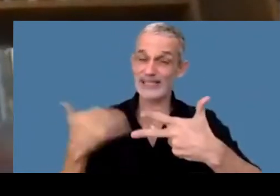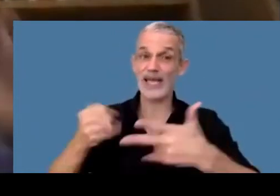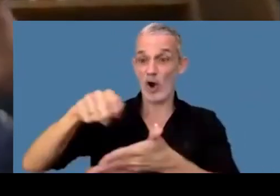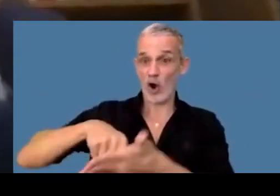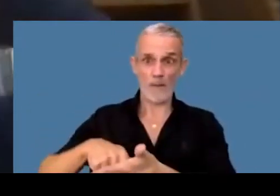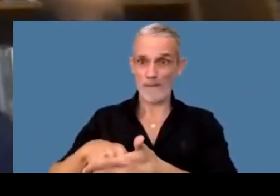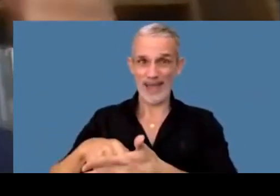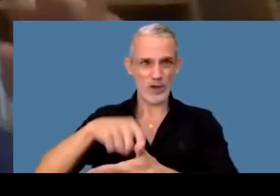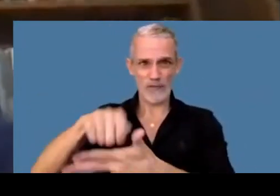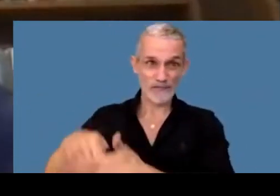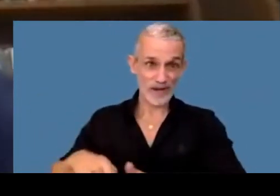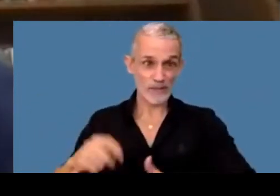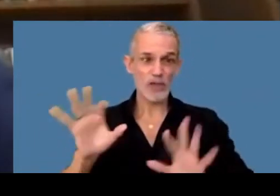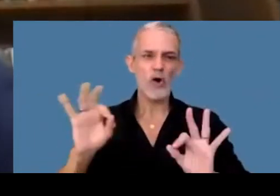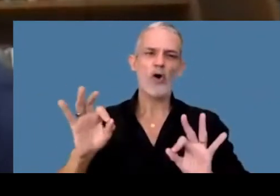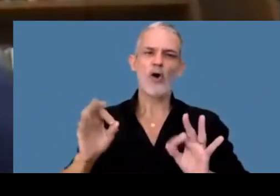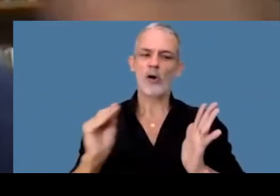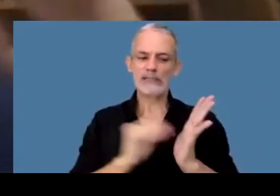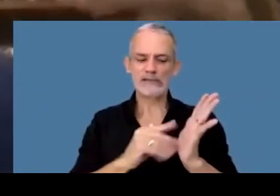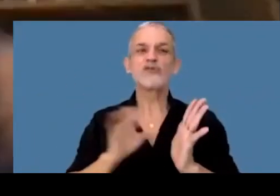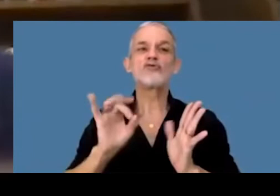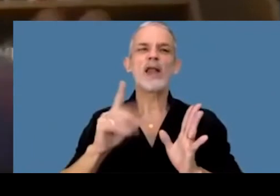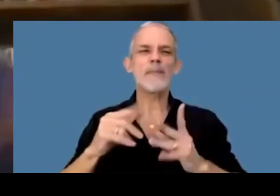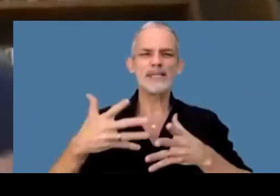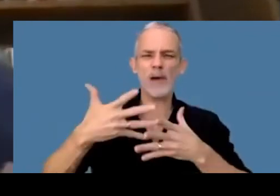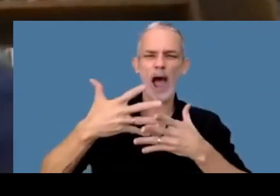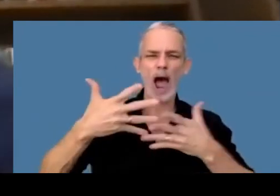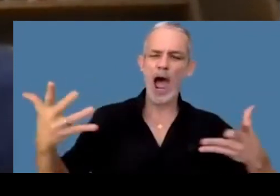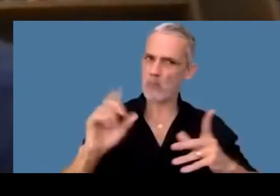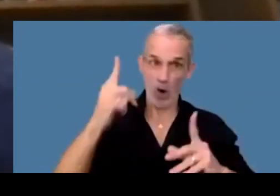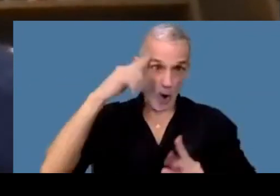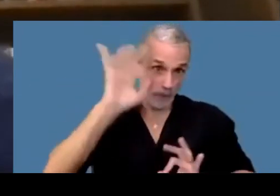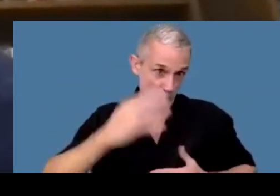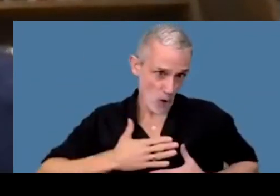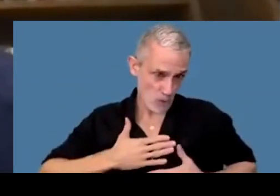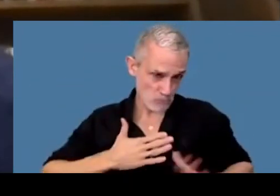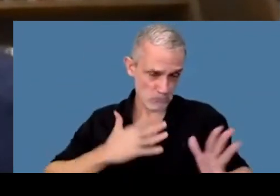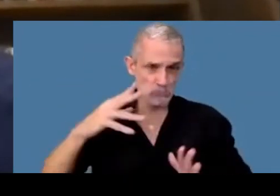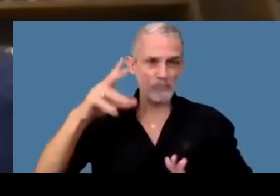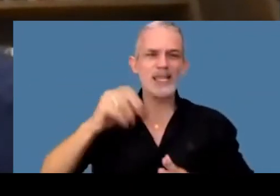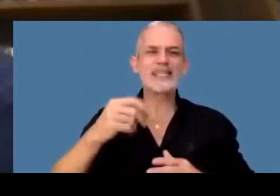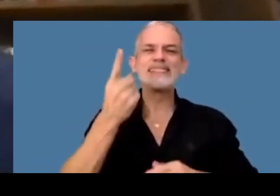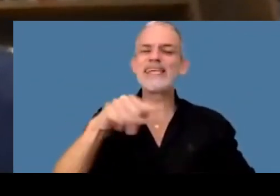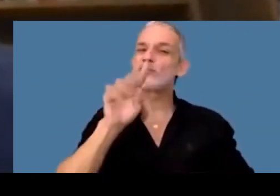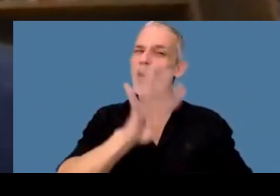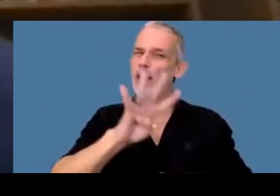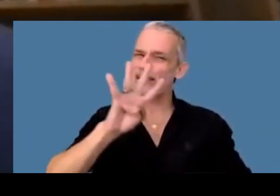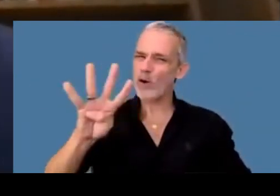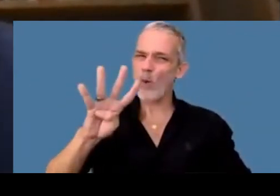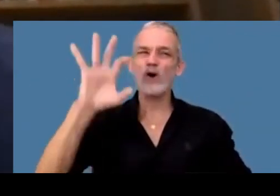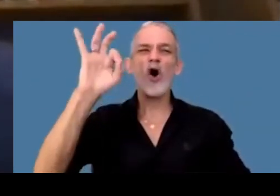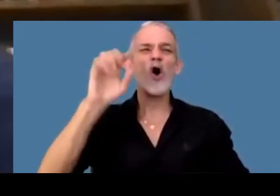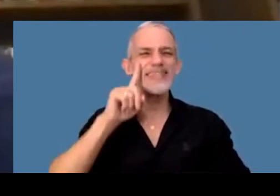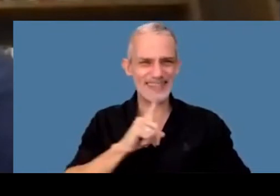que yo creo que no está previsto solo para lo macro, una opinión personal, que es el 144 del OIT,